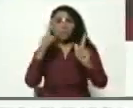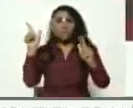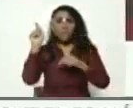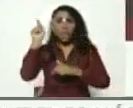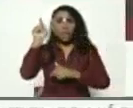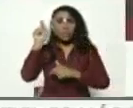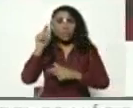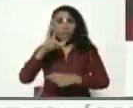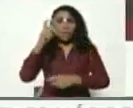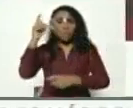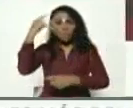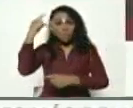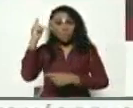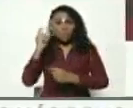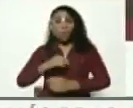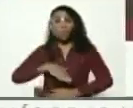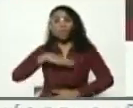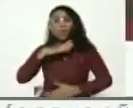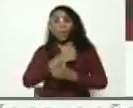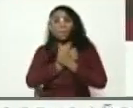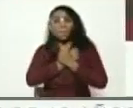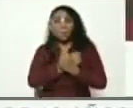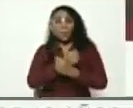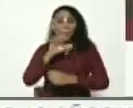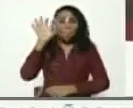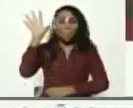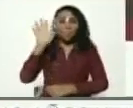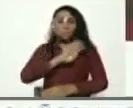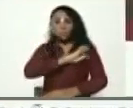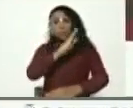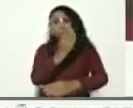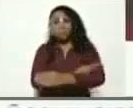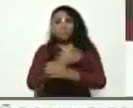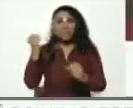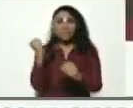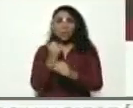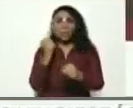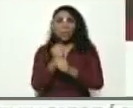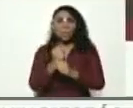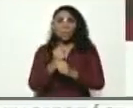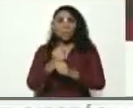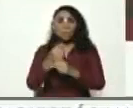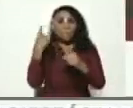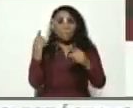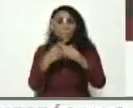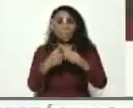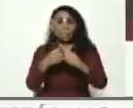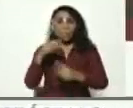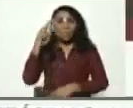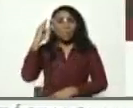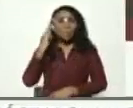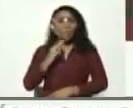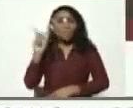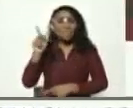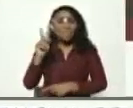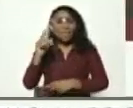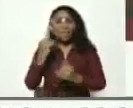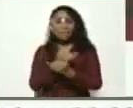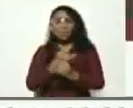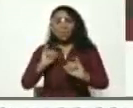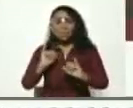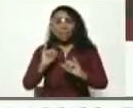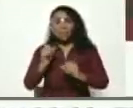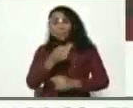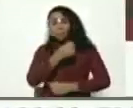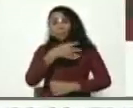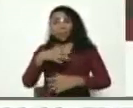esta ocasión nos llena de amor patrio y nos llama a reforzar el trabajo por y para Bolívar, el insigne revolucionario independentista, el brillante